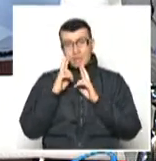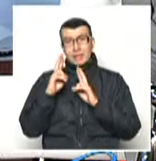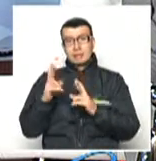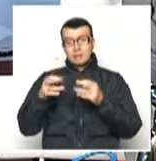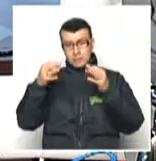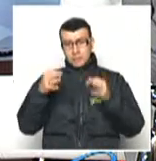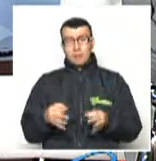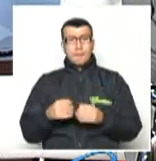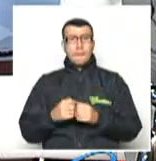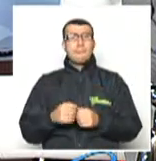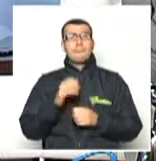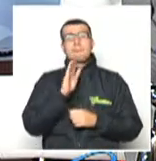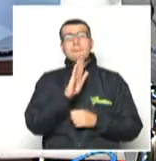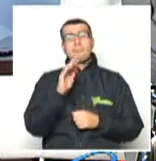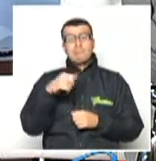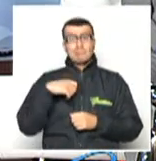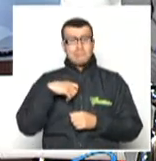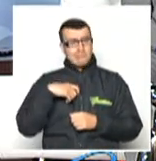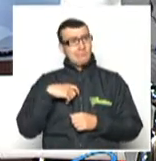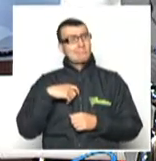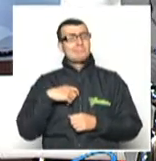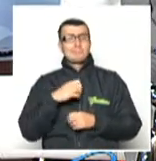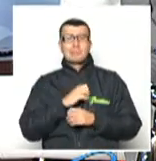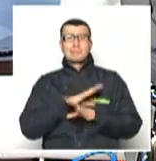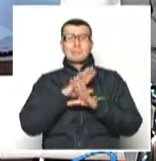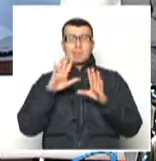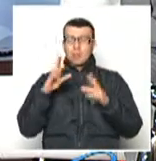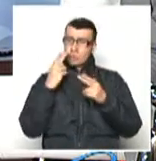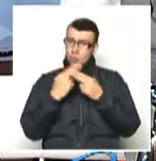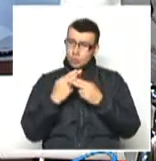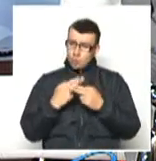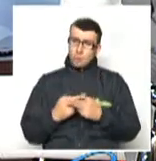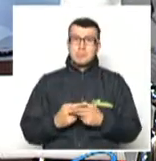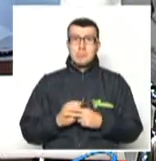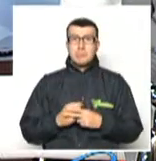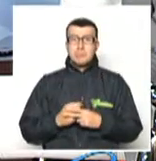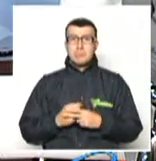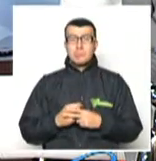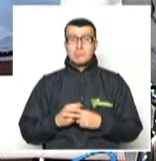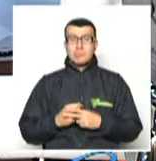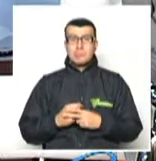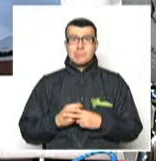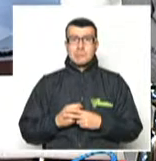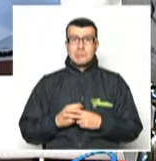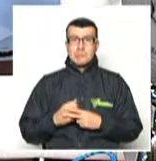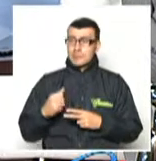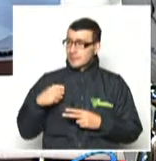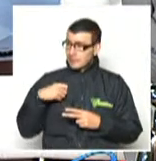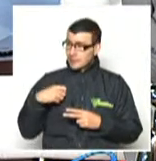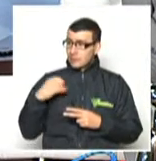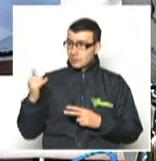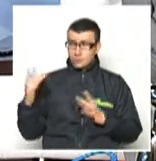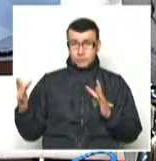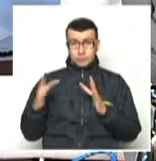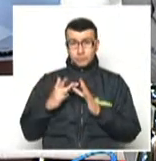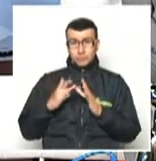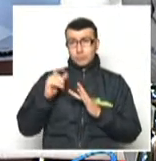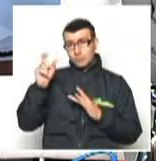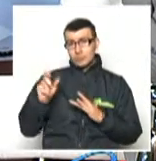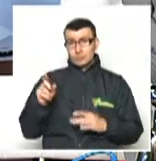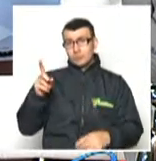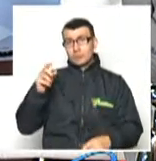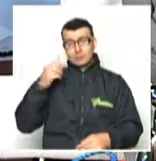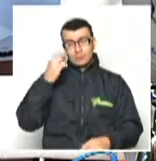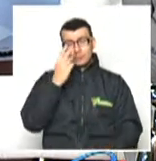y que ustedes tengan muy presente estos números y esta página que nos ha dado el doctor Santiago González y es